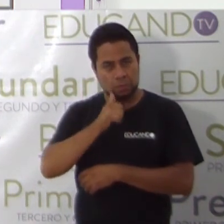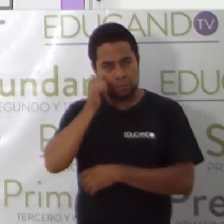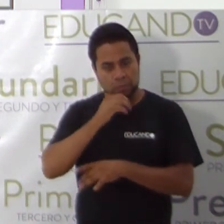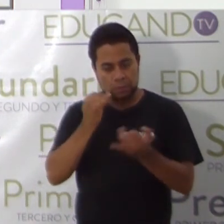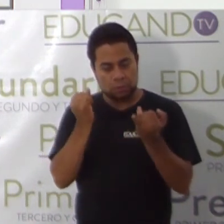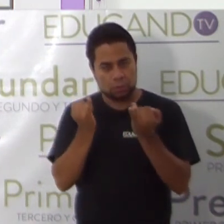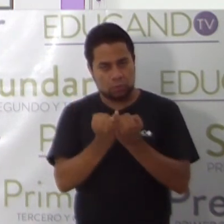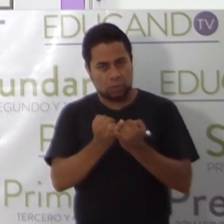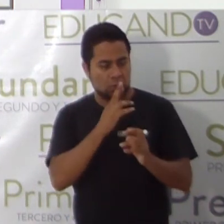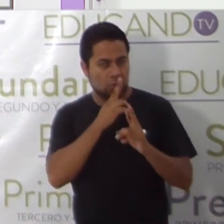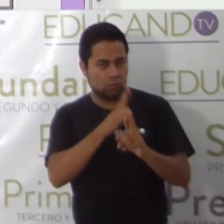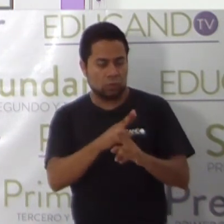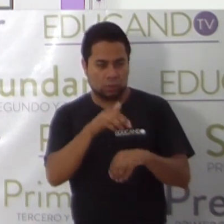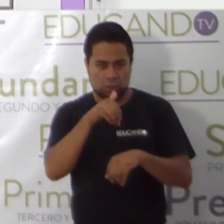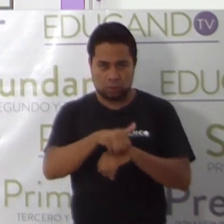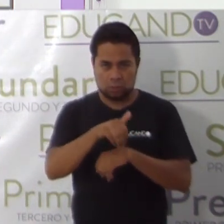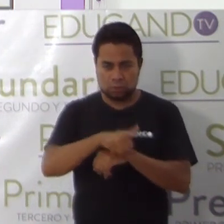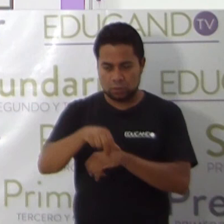igual a